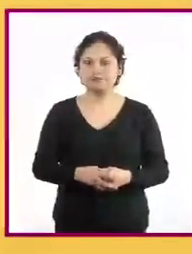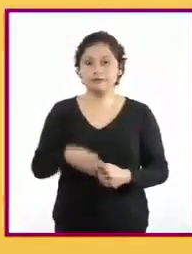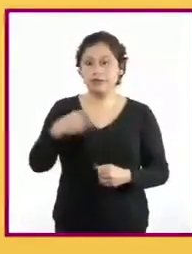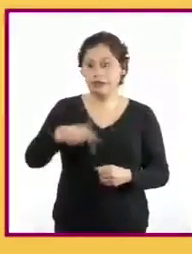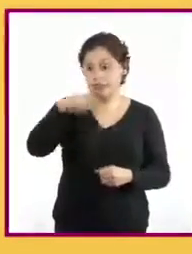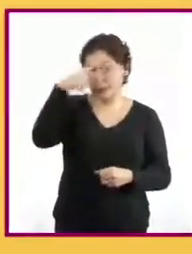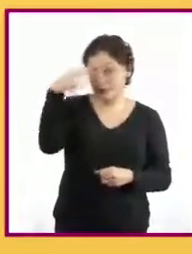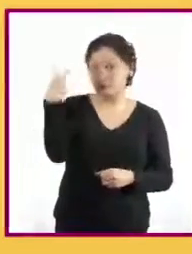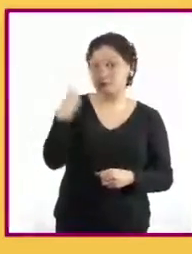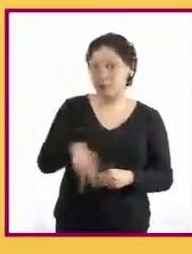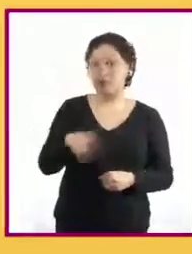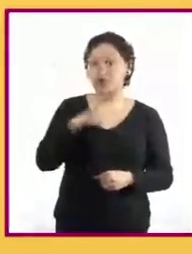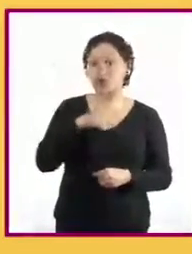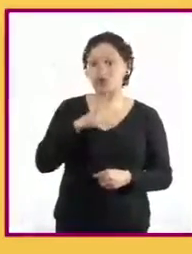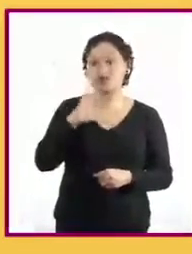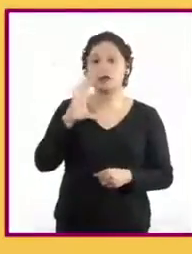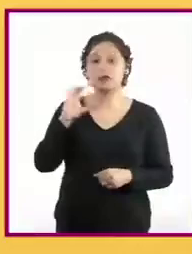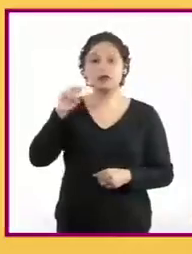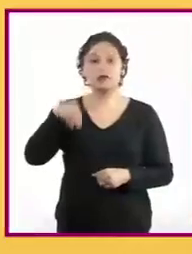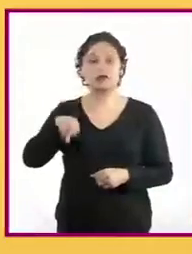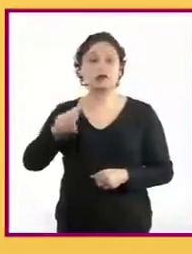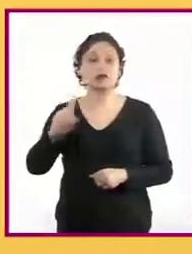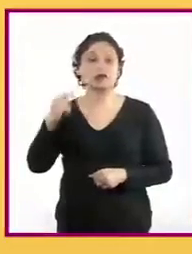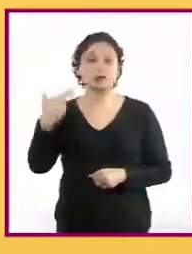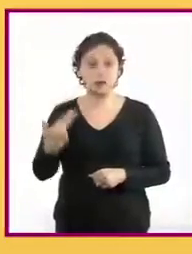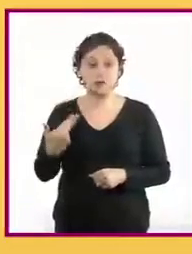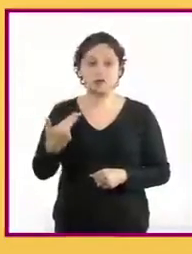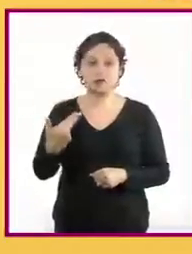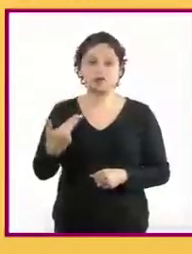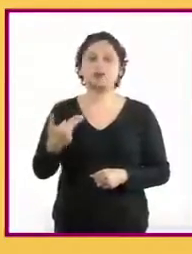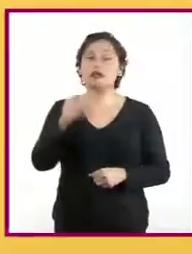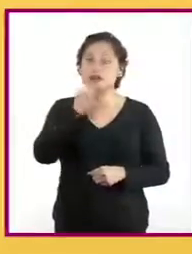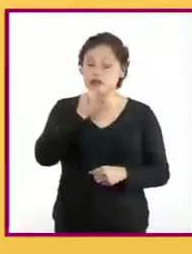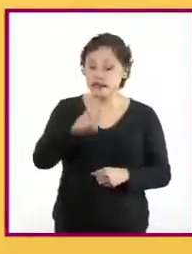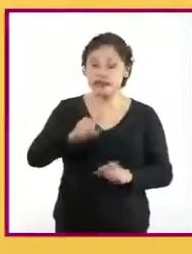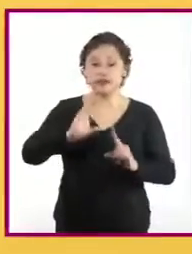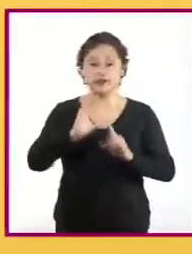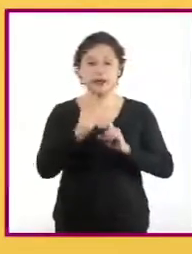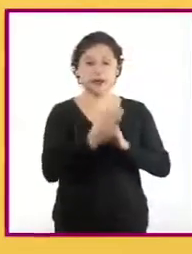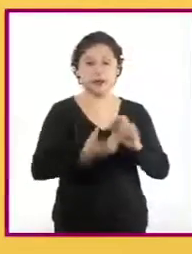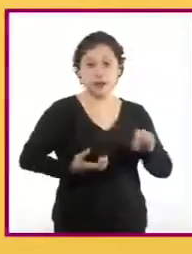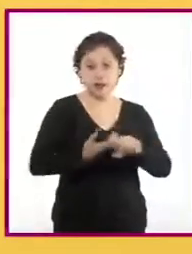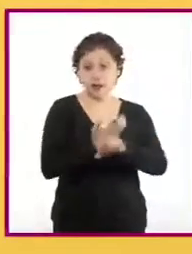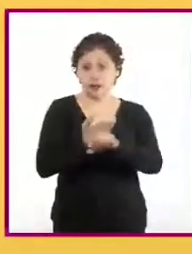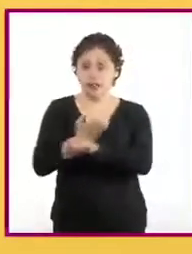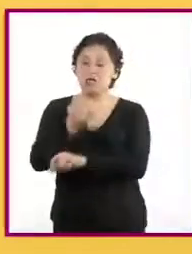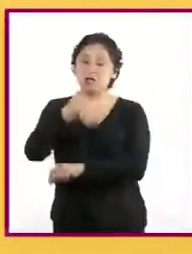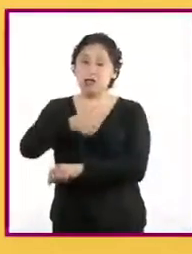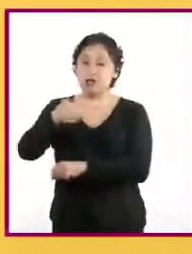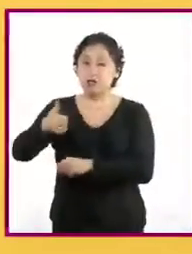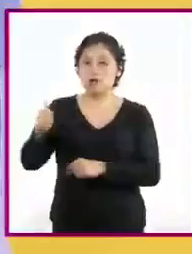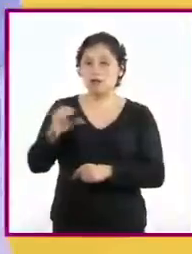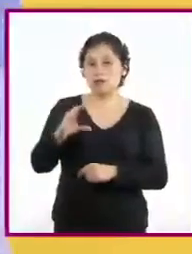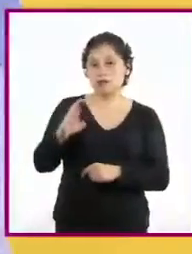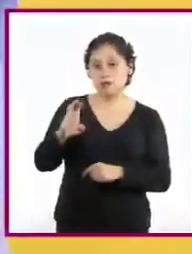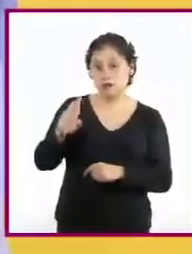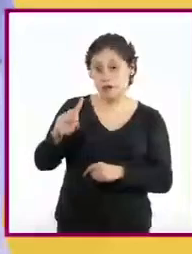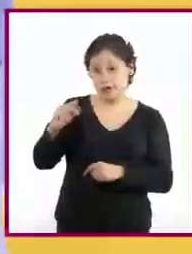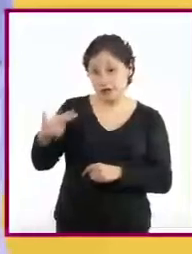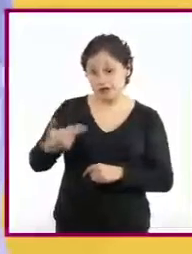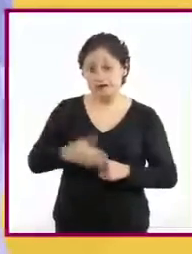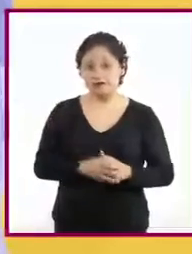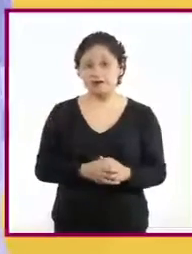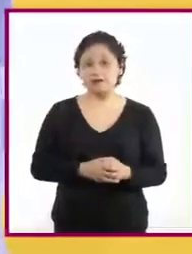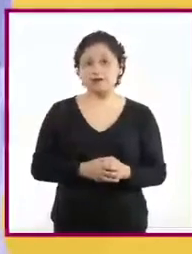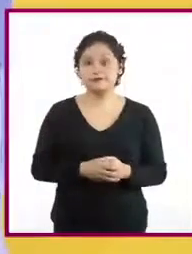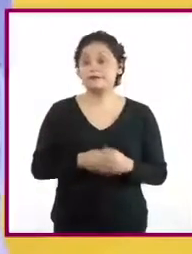México operan la Comisión Nacional de los Derechos Humanos y las Comisiones Estatales de Derechos Humanos.